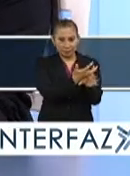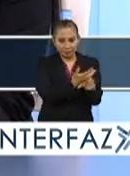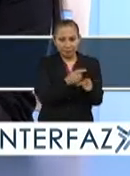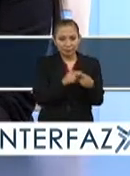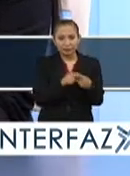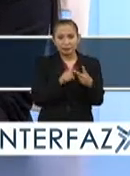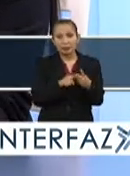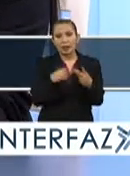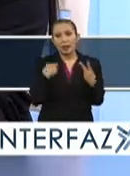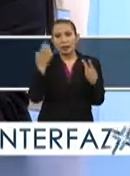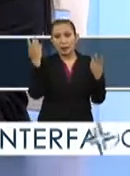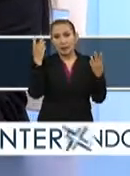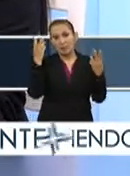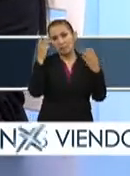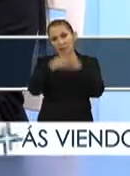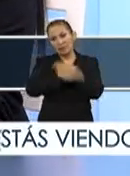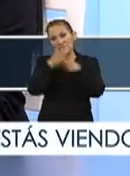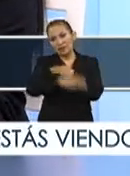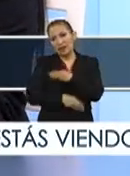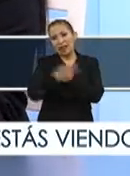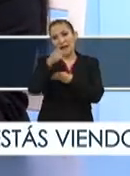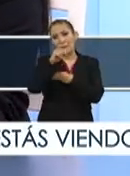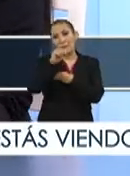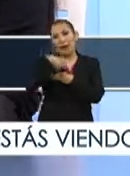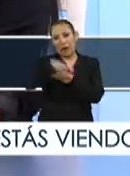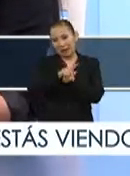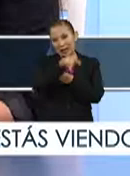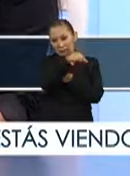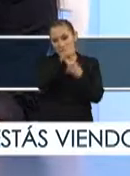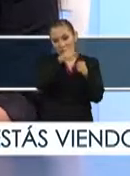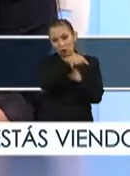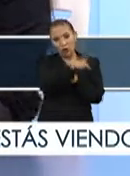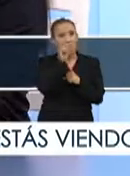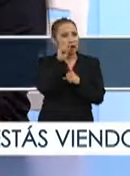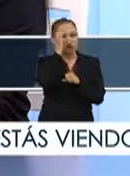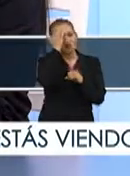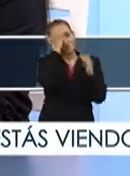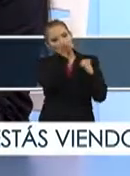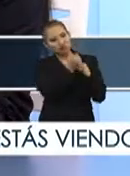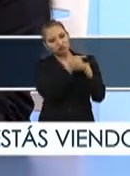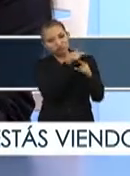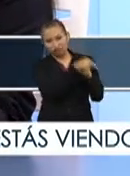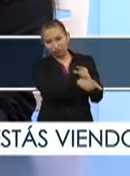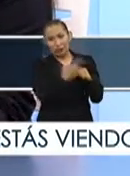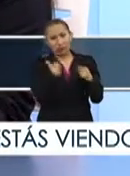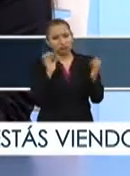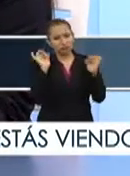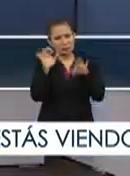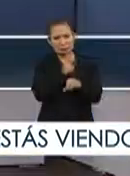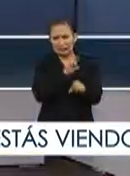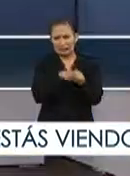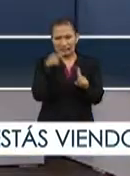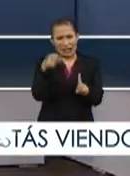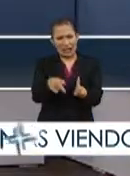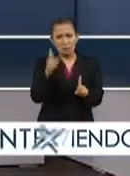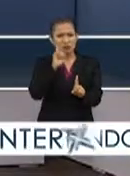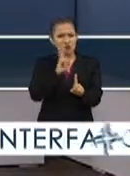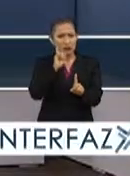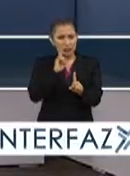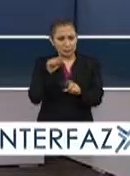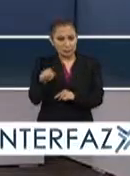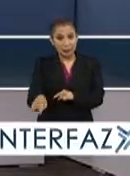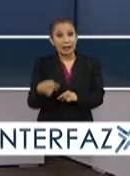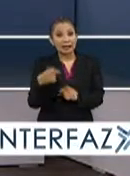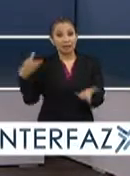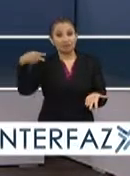americana, estadounidense, la madrina del punk, la llaman a Patti, que seguro todos conocéis. Es un evento muy especial que vamos a tener con ella, en